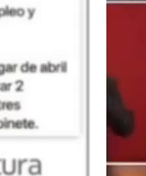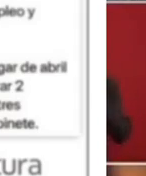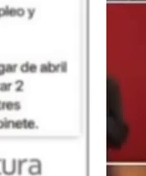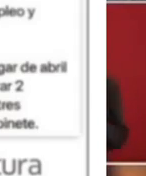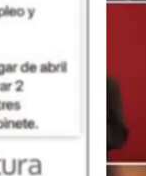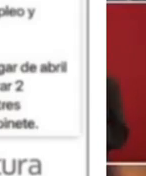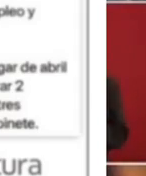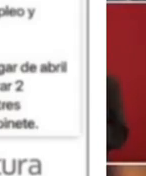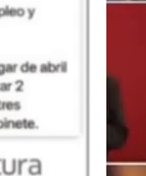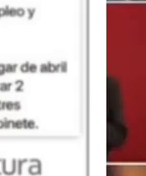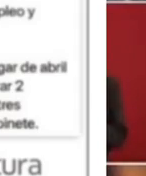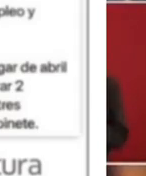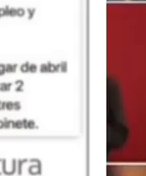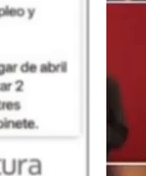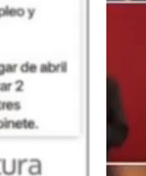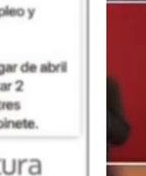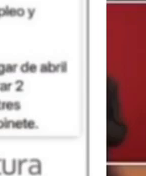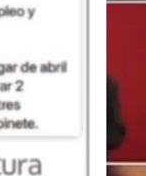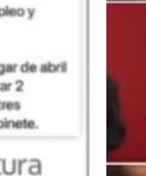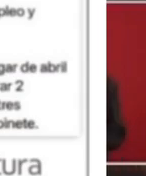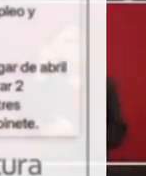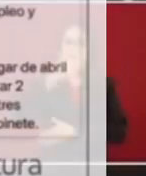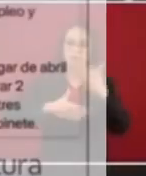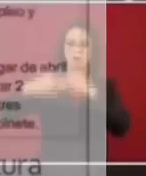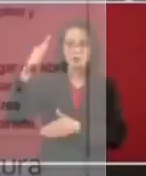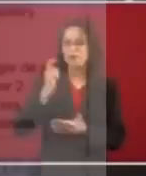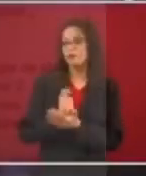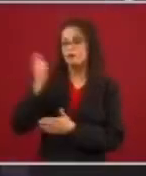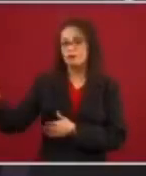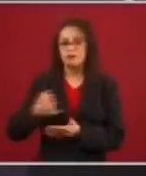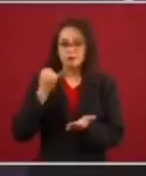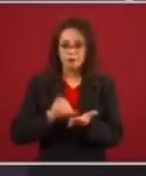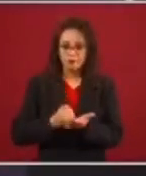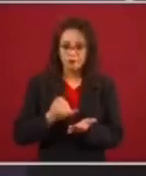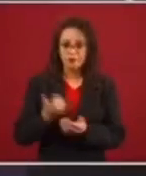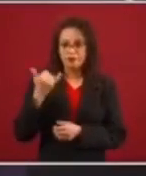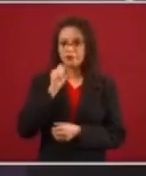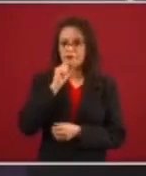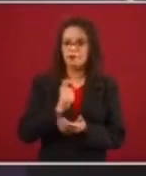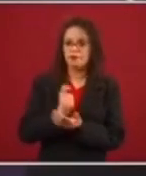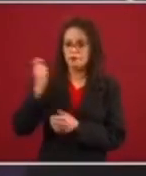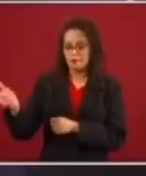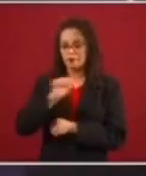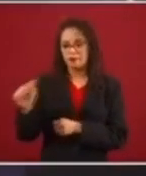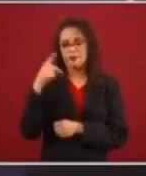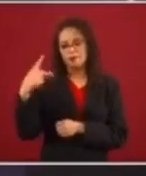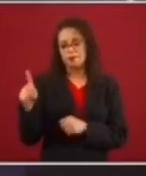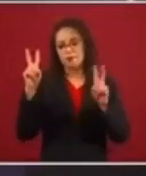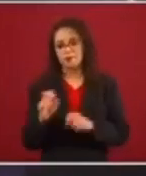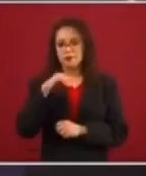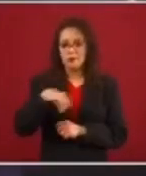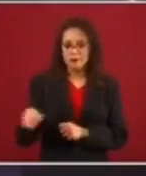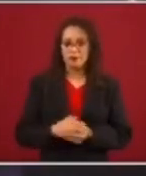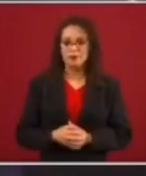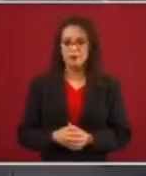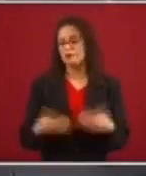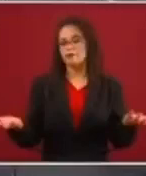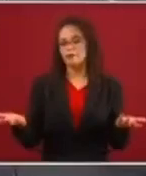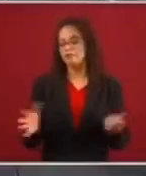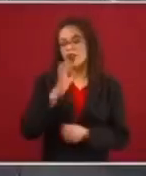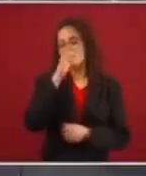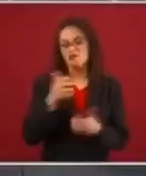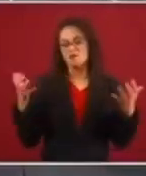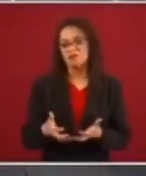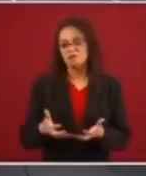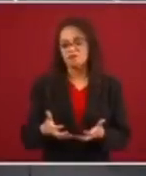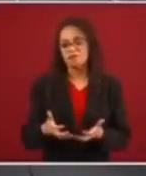para la reactivación económica, que era diferir el pago de impuestos y diferir también el pago de las cuotas justamente de seguridad social. No podemos hacer eso. O sea,